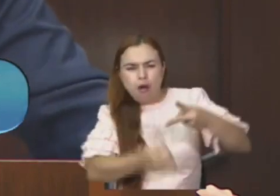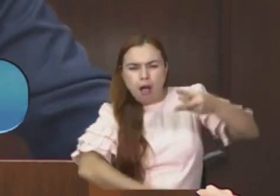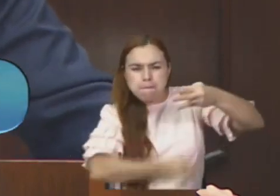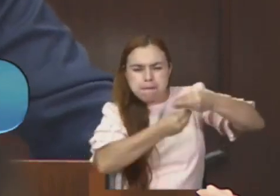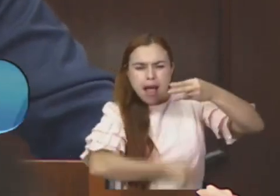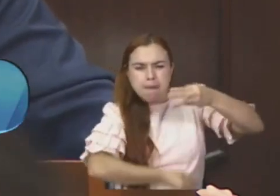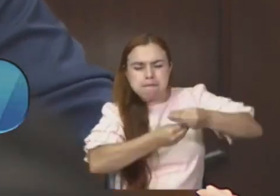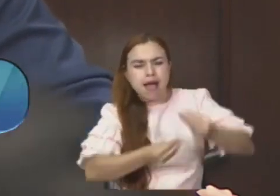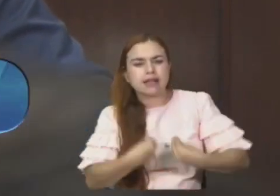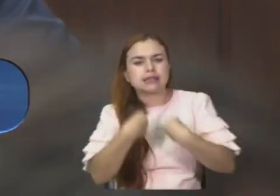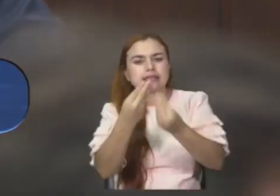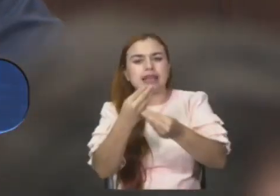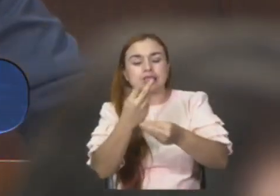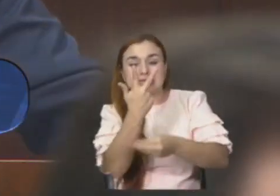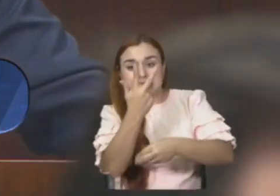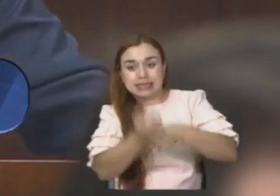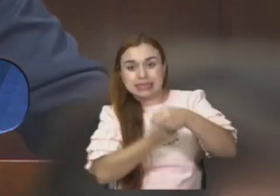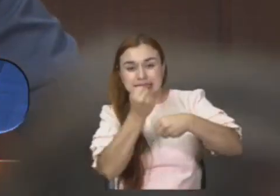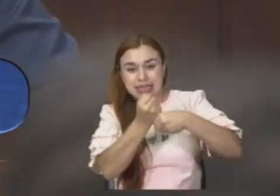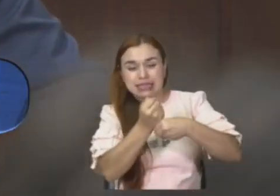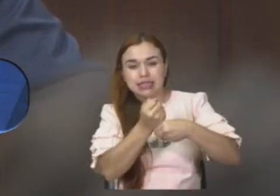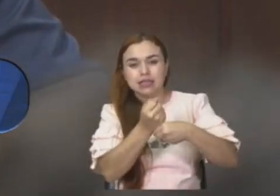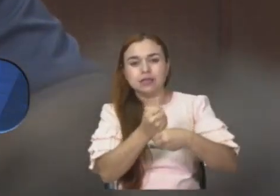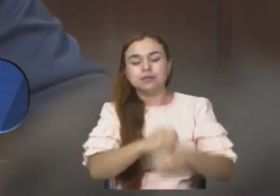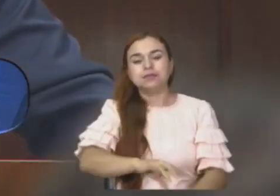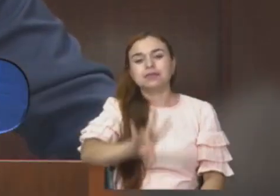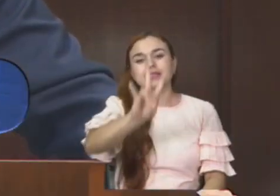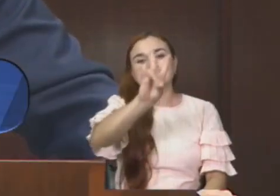2021 por la suma de